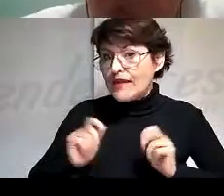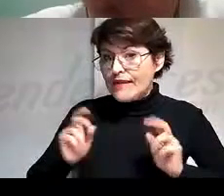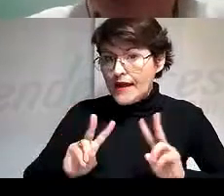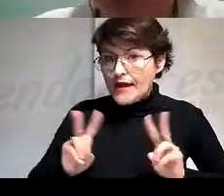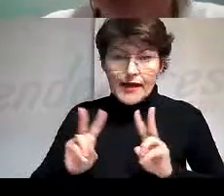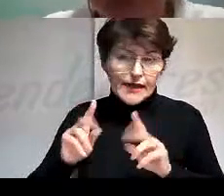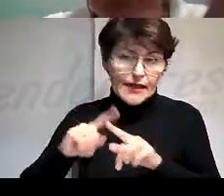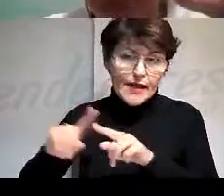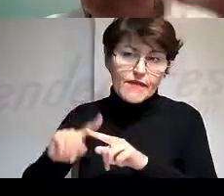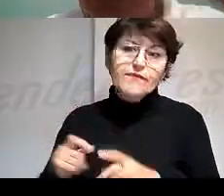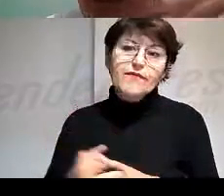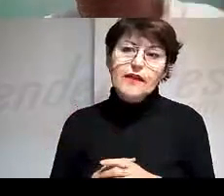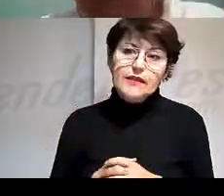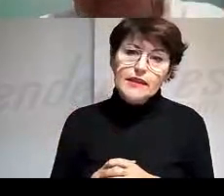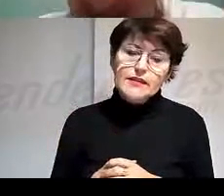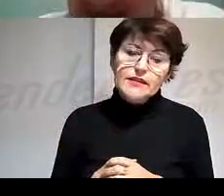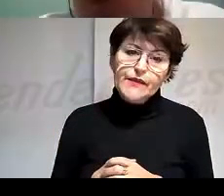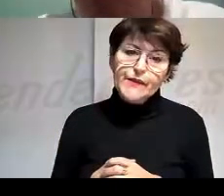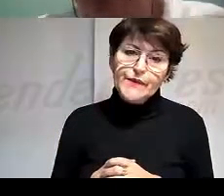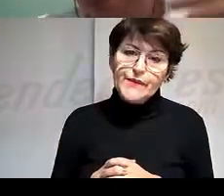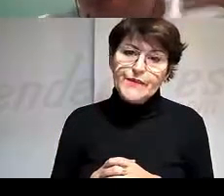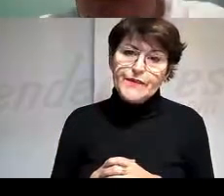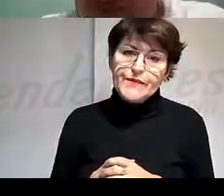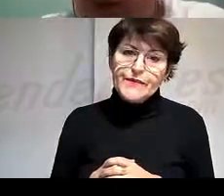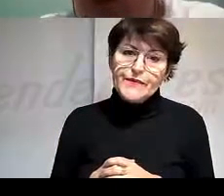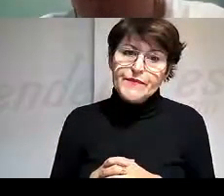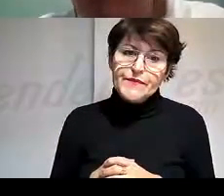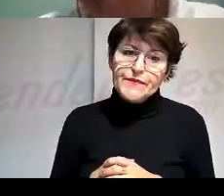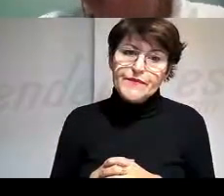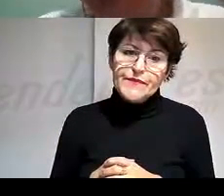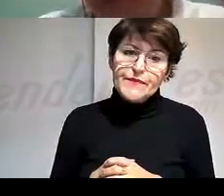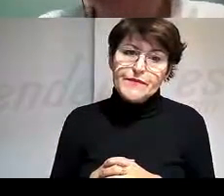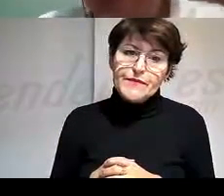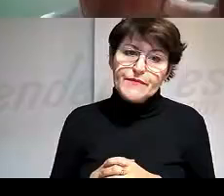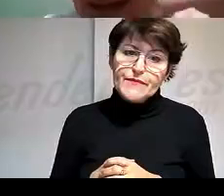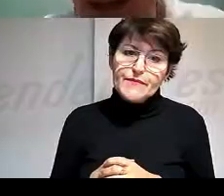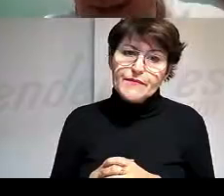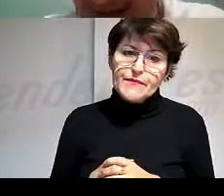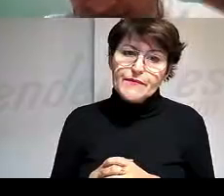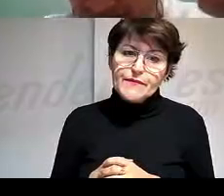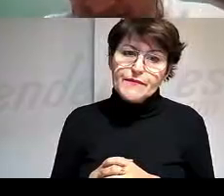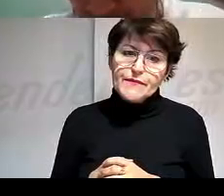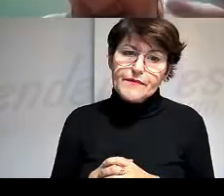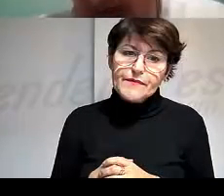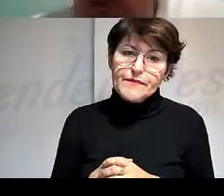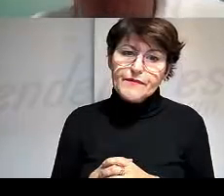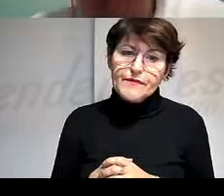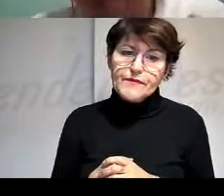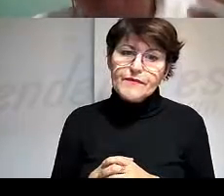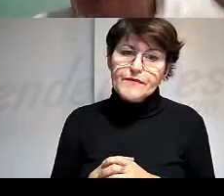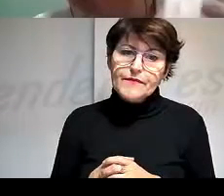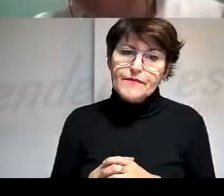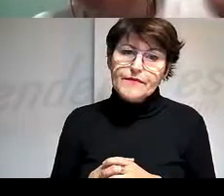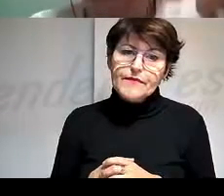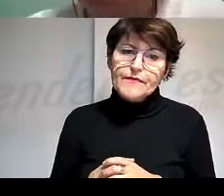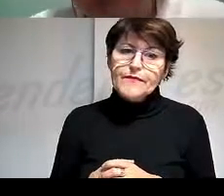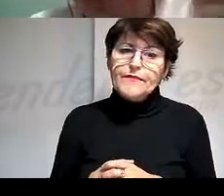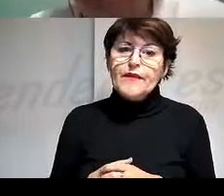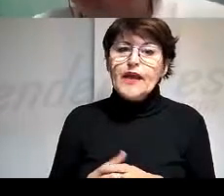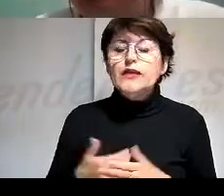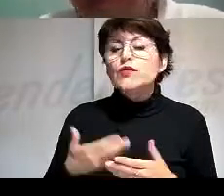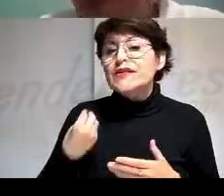resulta súper importante que nutramos de isoleucina el cuerpo para que el mismo organismo, la misma célula,